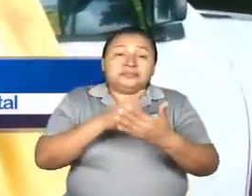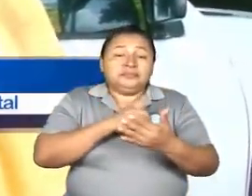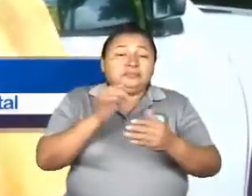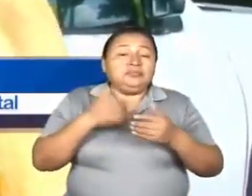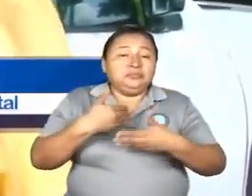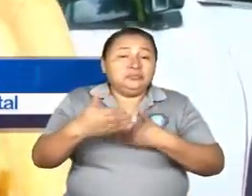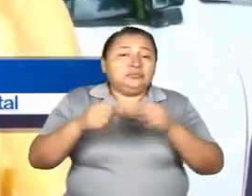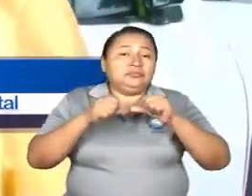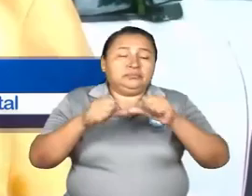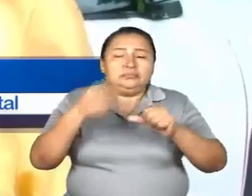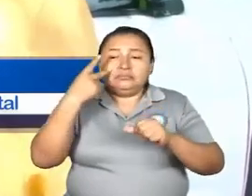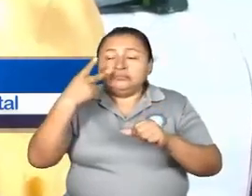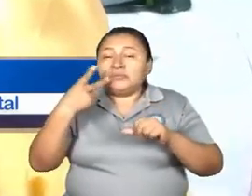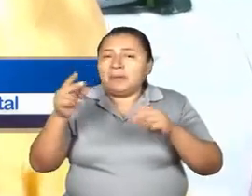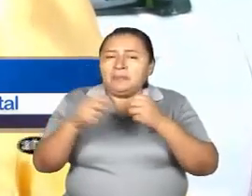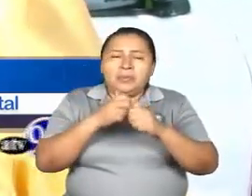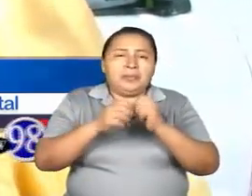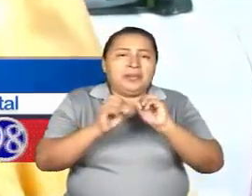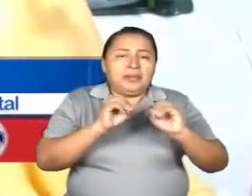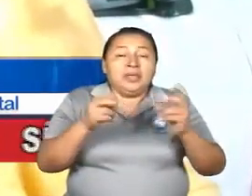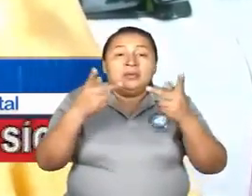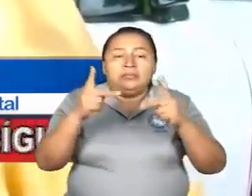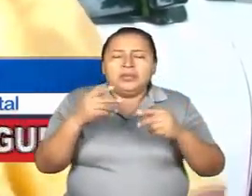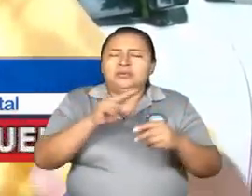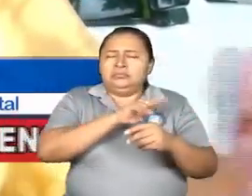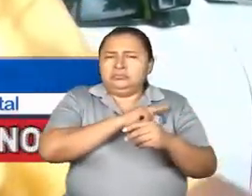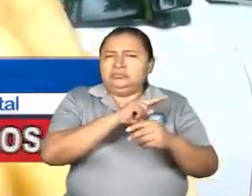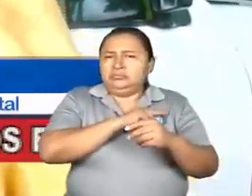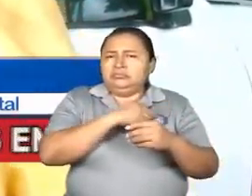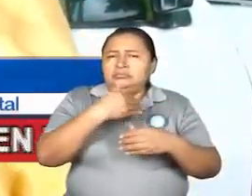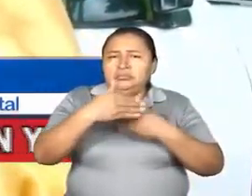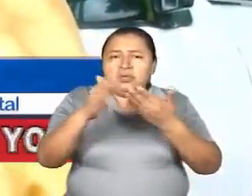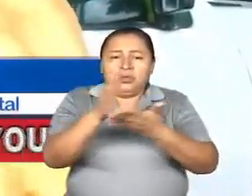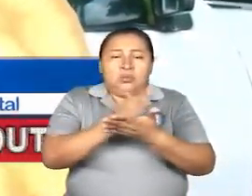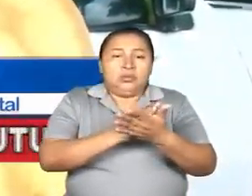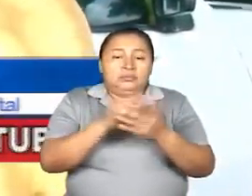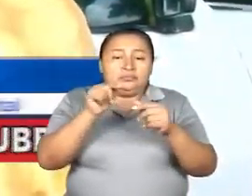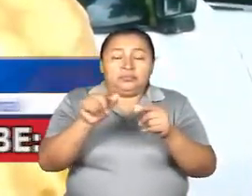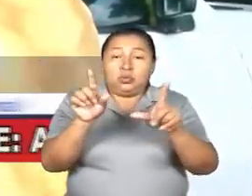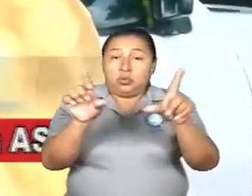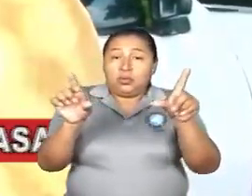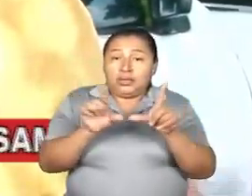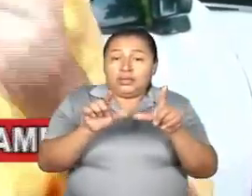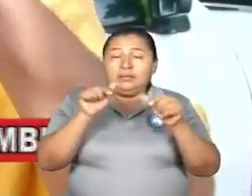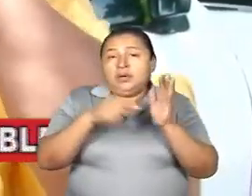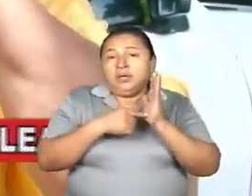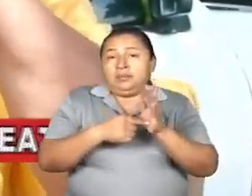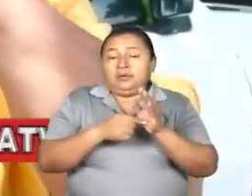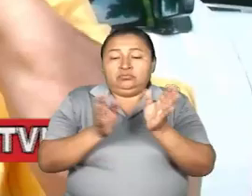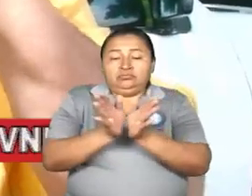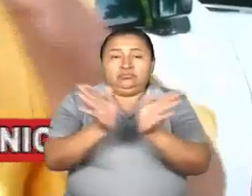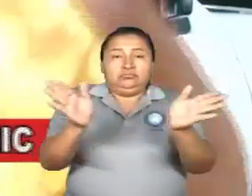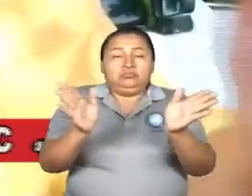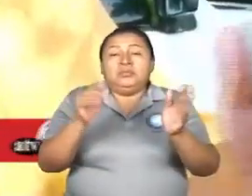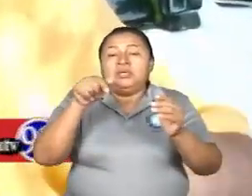nosotros pudimos contactar que no tuvimos grandes afectaciones, pero sin embargo hubo algunos lugares donde del Gachocamino más o menos